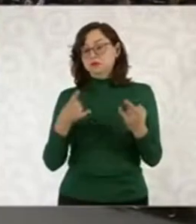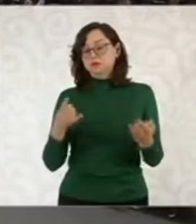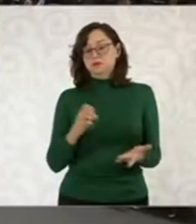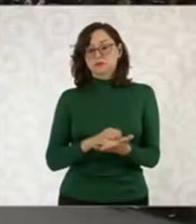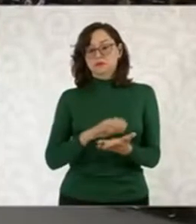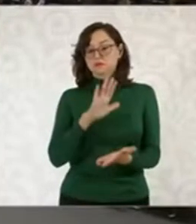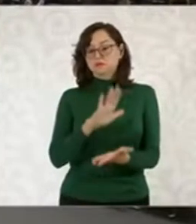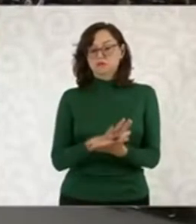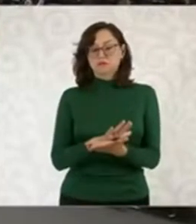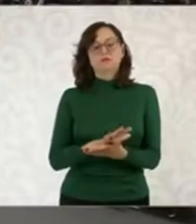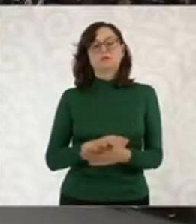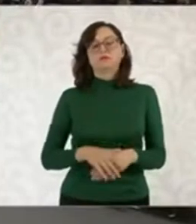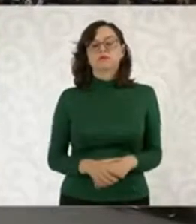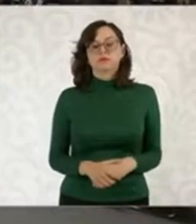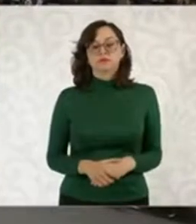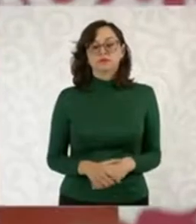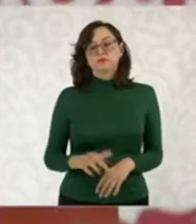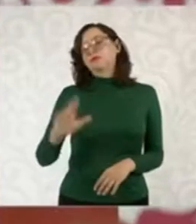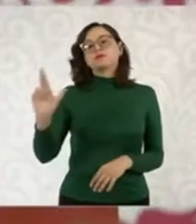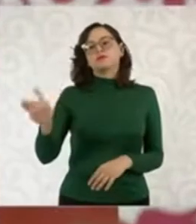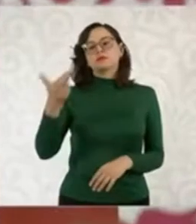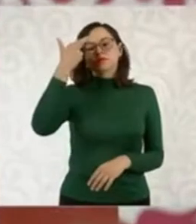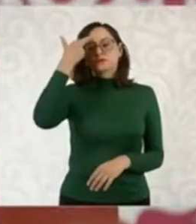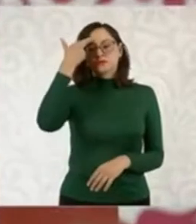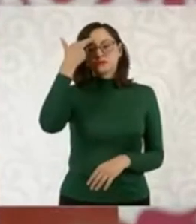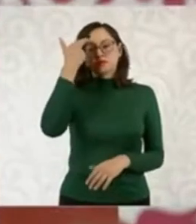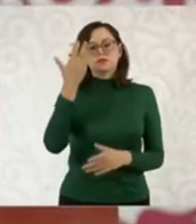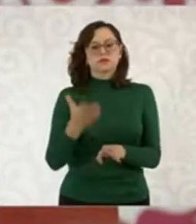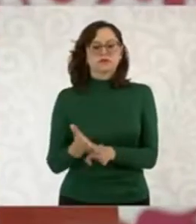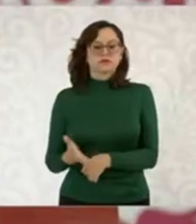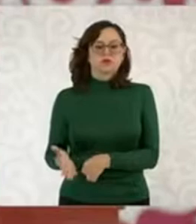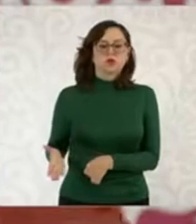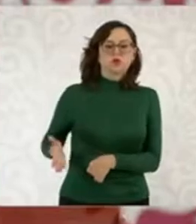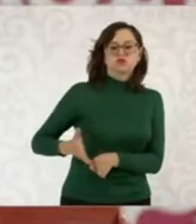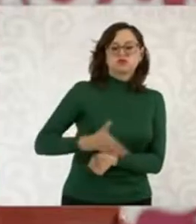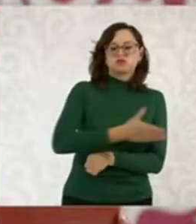Recuerden que durante todo el periodo neoliberal,